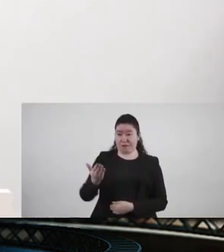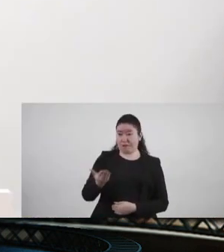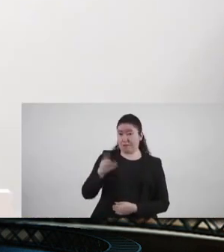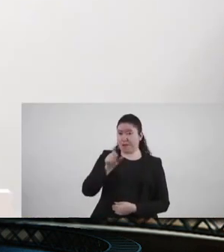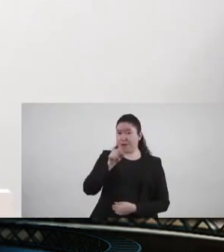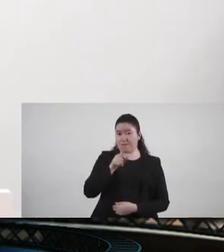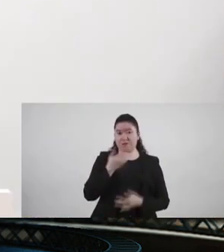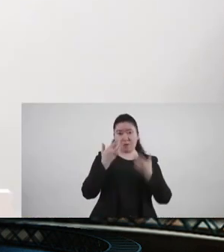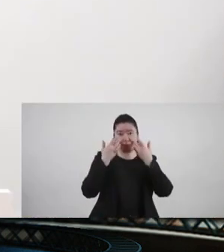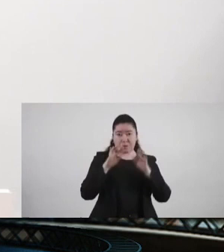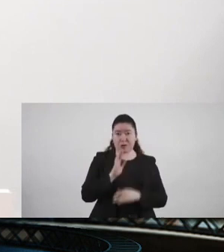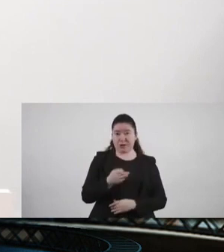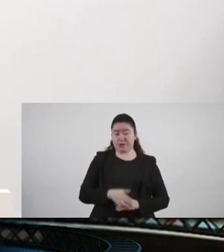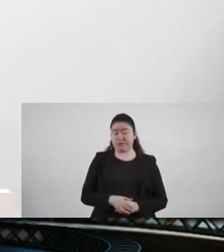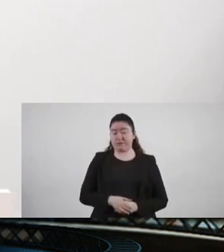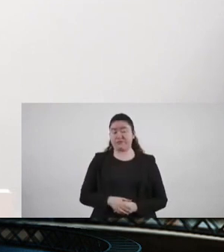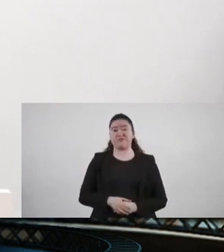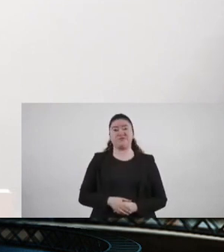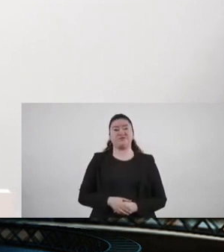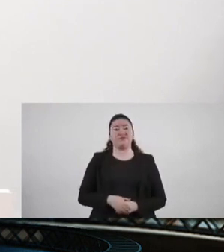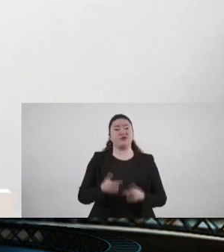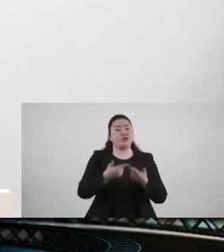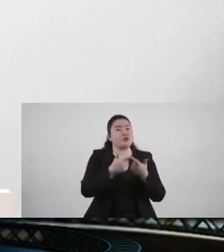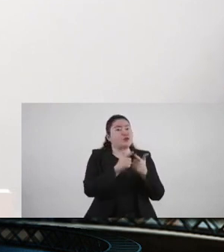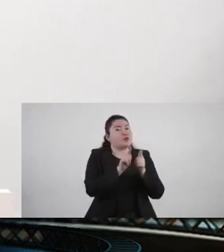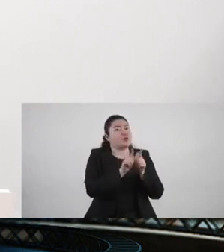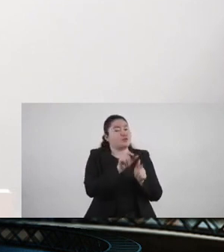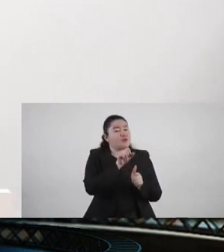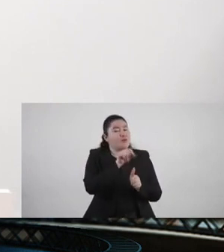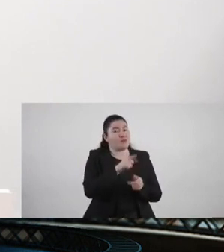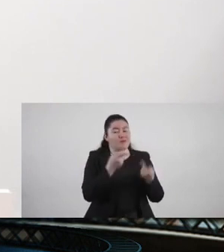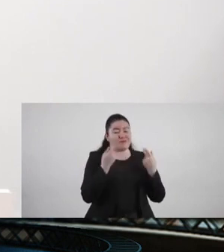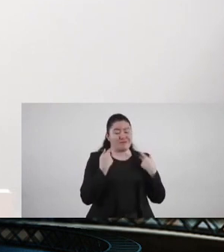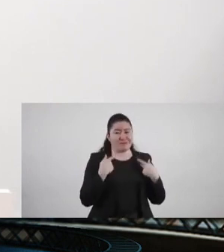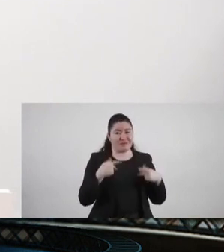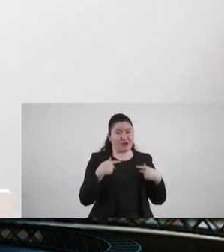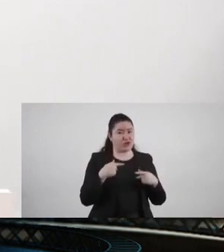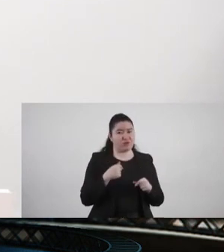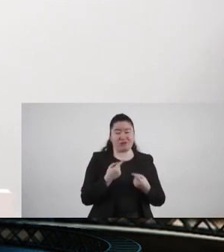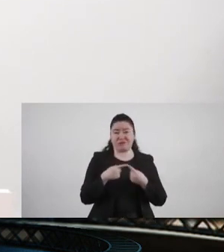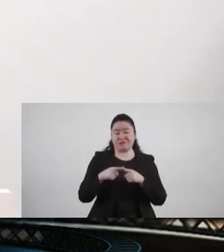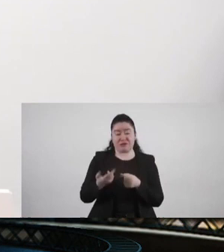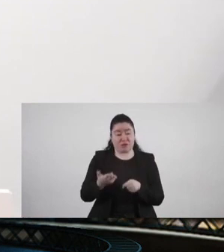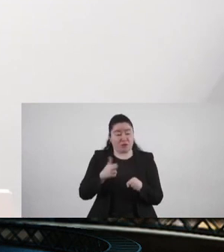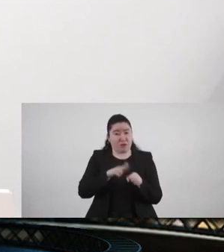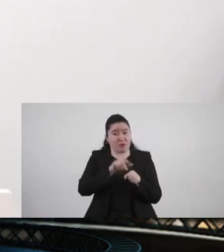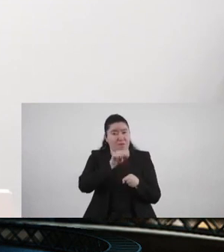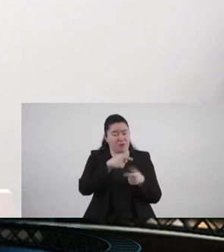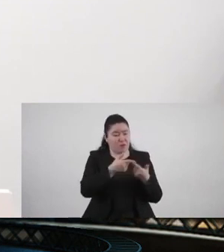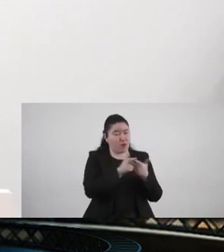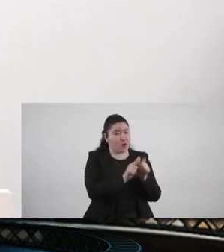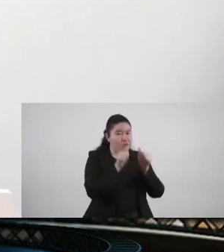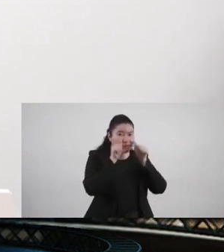Hay un grupo del gobierno encargado específicamente para atender a todas las víctimas en todos los hospitales en donde se